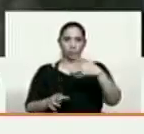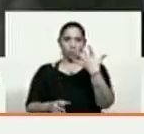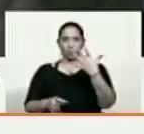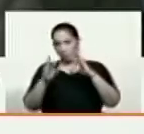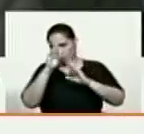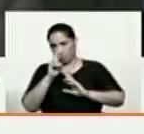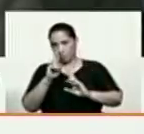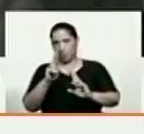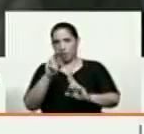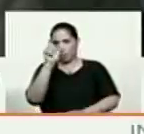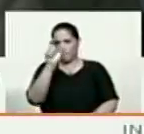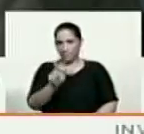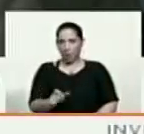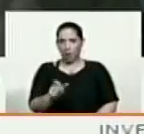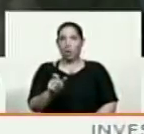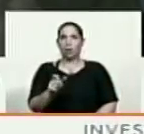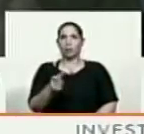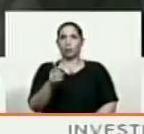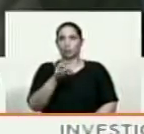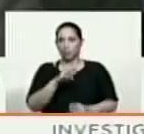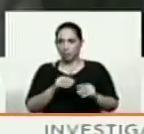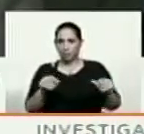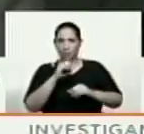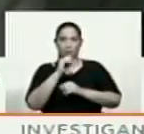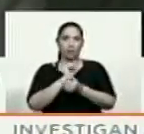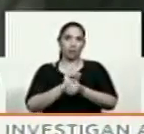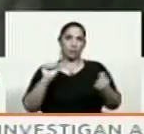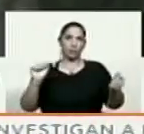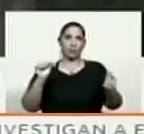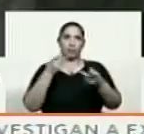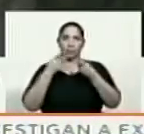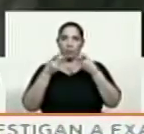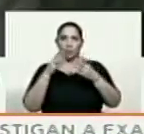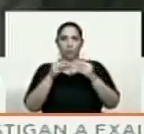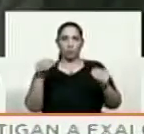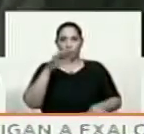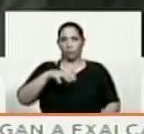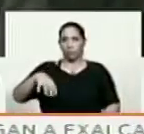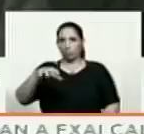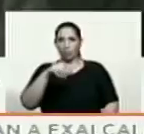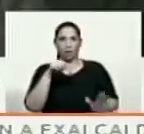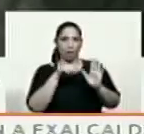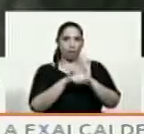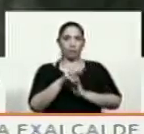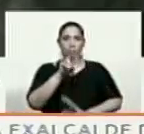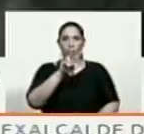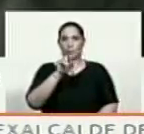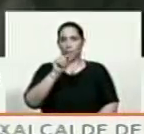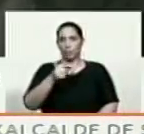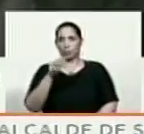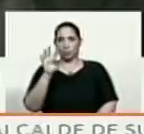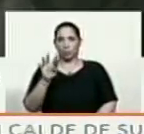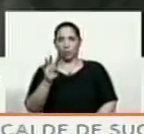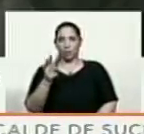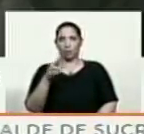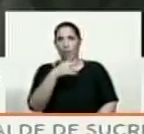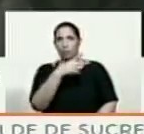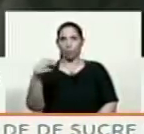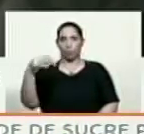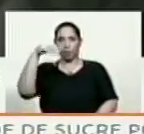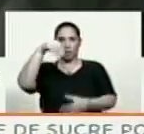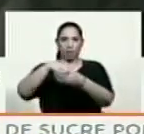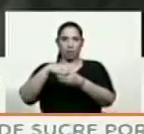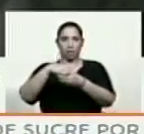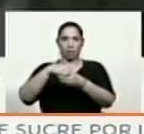a la integridad territorial e independencia política de todos los Estados, artículo 2.4 también. La no injerencia en los